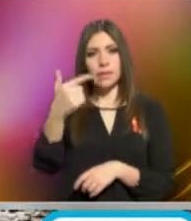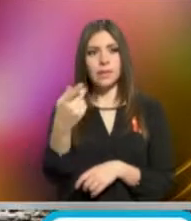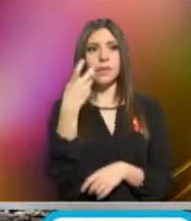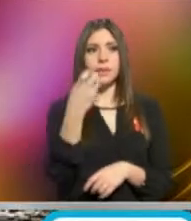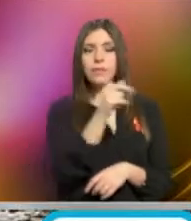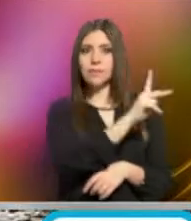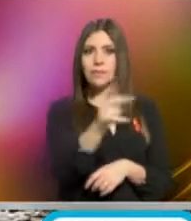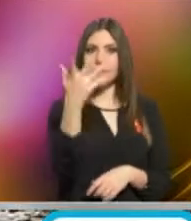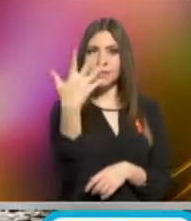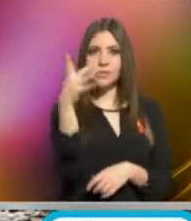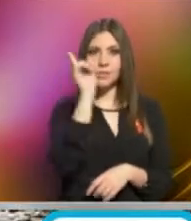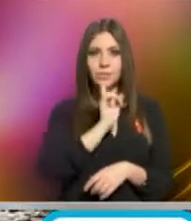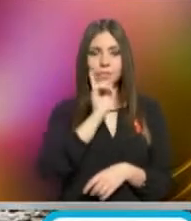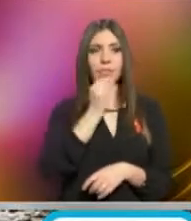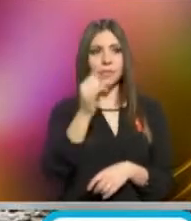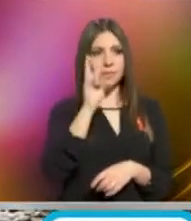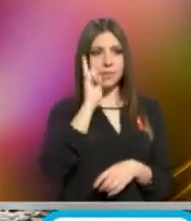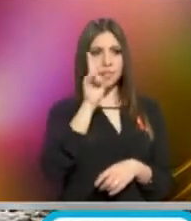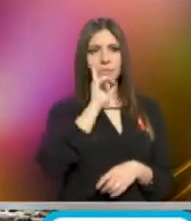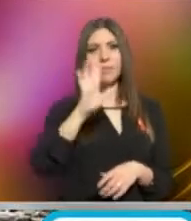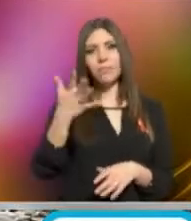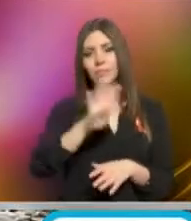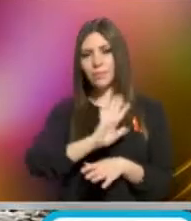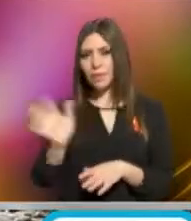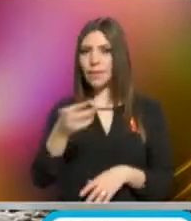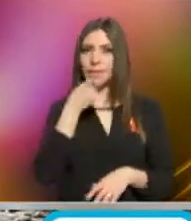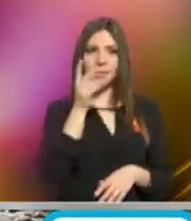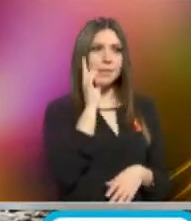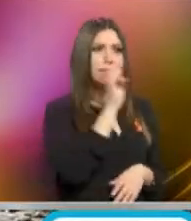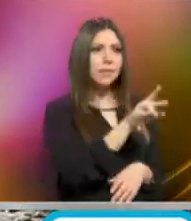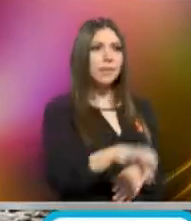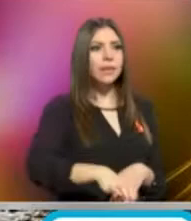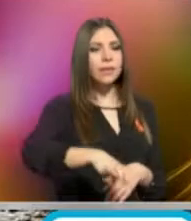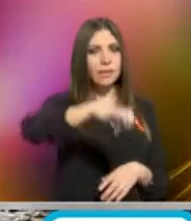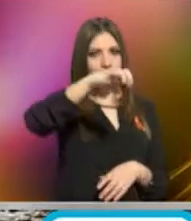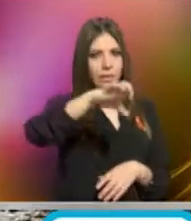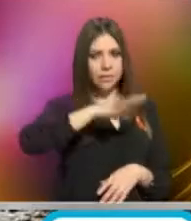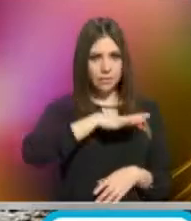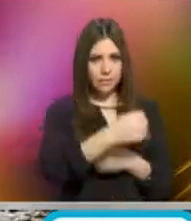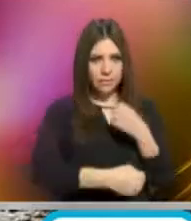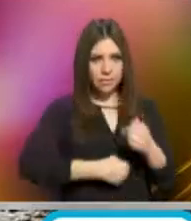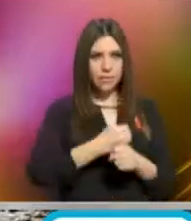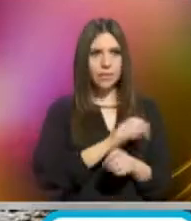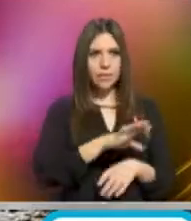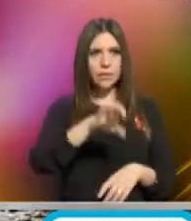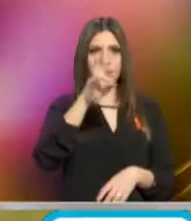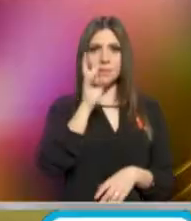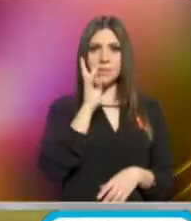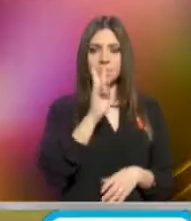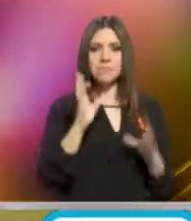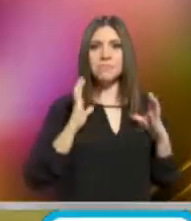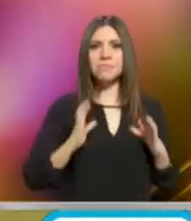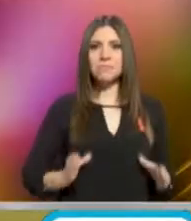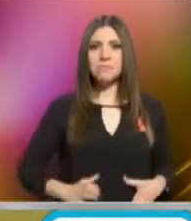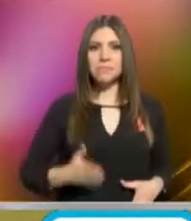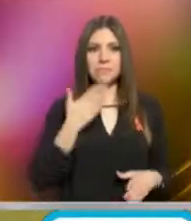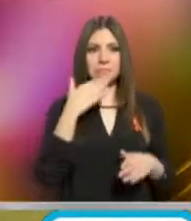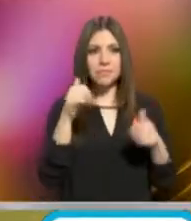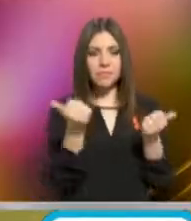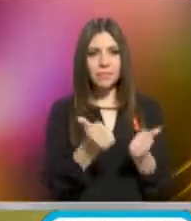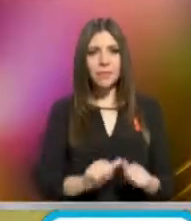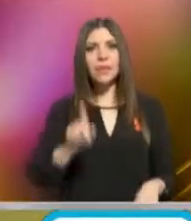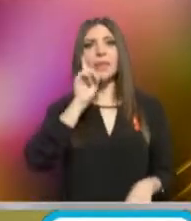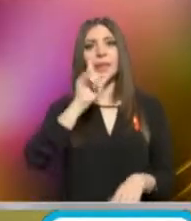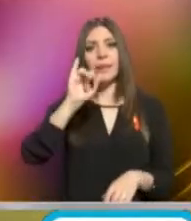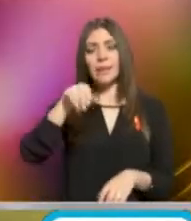señoras, con todo respeto por supuesto, no me refiero a la edad, sino que cómo han crecido, ya son unas señoras de edad y se ven súper bien. Bueno, Lin May, qué bárbara.